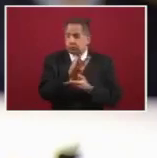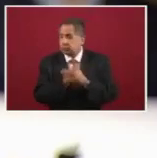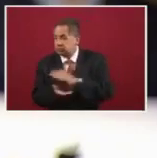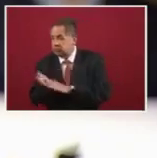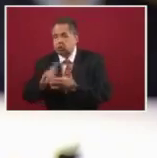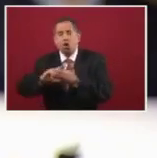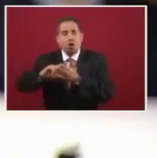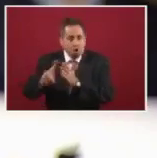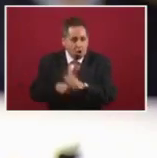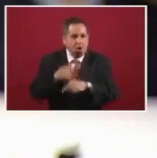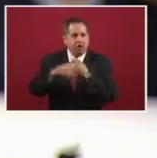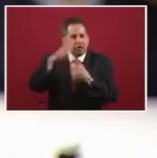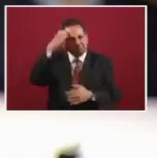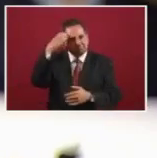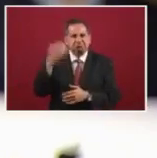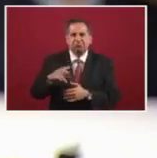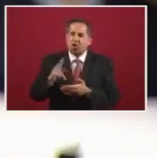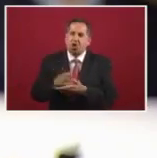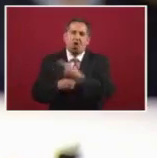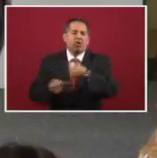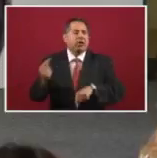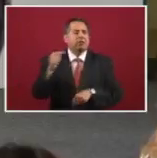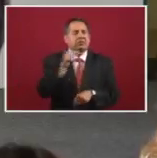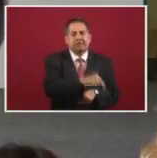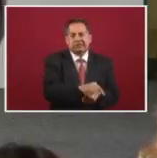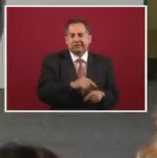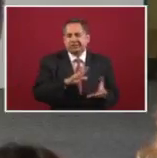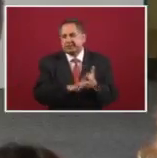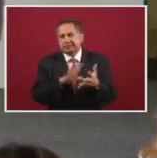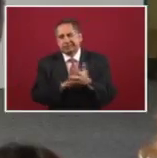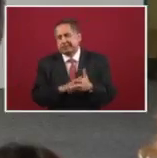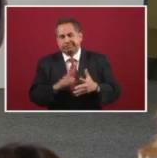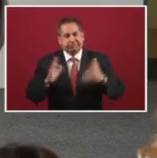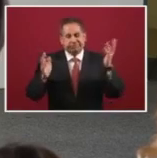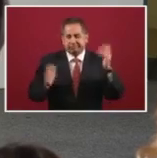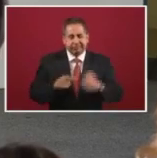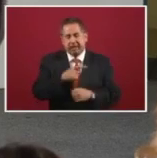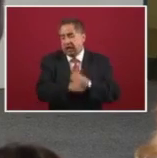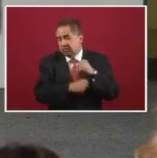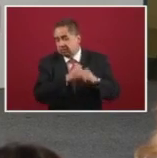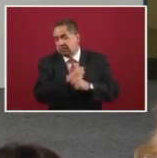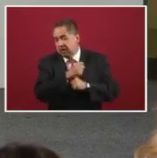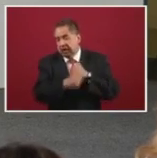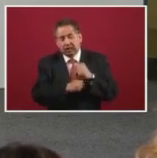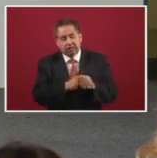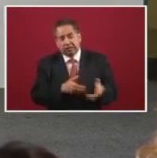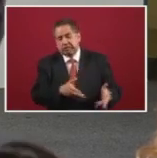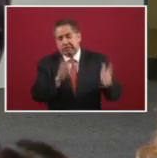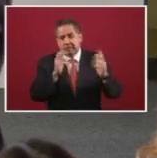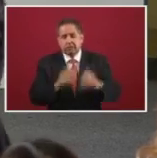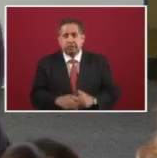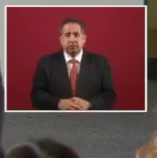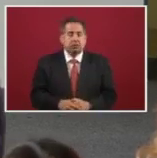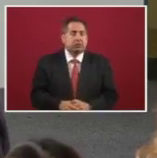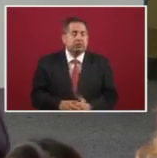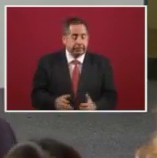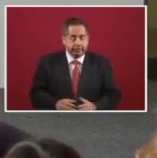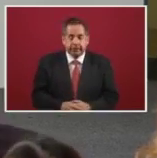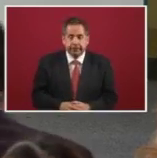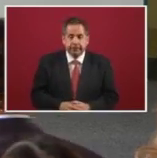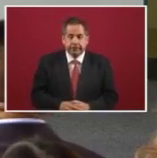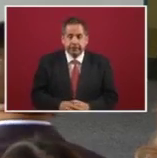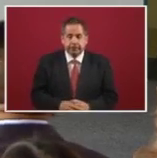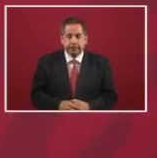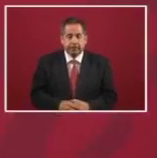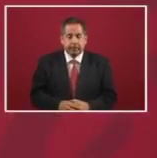delinquir, incluso vuelven a regresar pues a esos lugares donde permanecen años. Pues lo mejor es